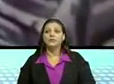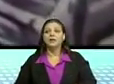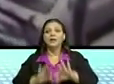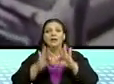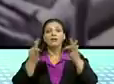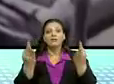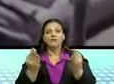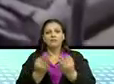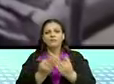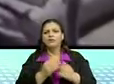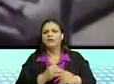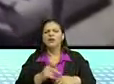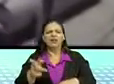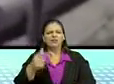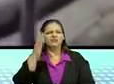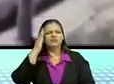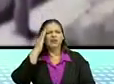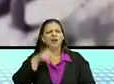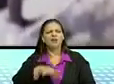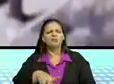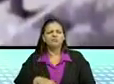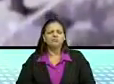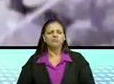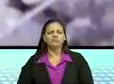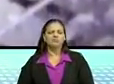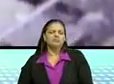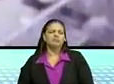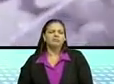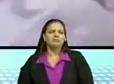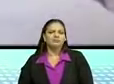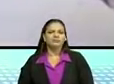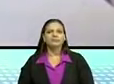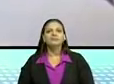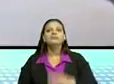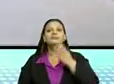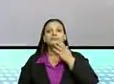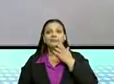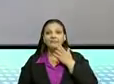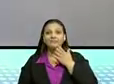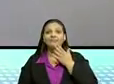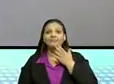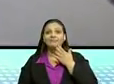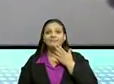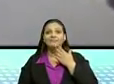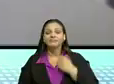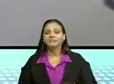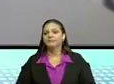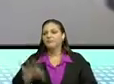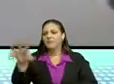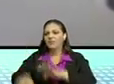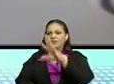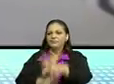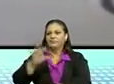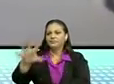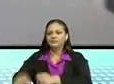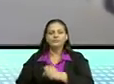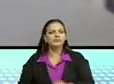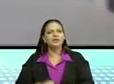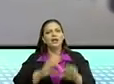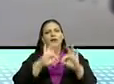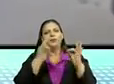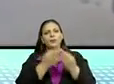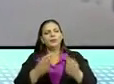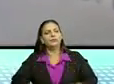de estos facinerosos saben a qué se dedican y lo que hacen es lucrarse de los artículos robados y no